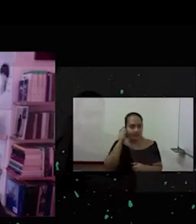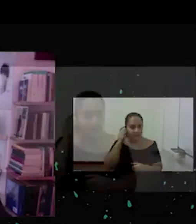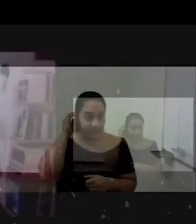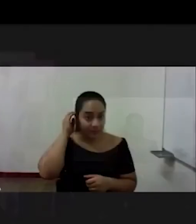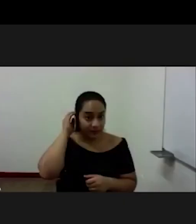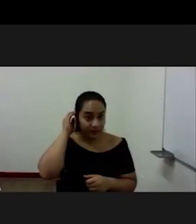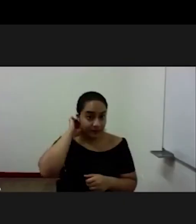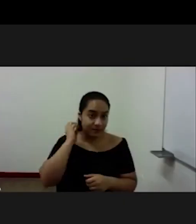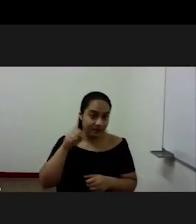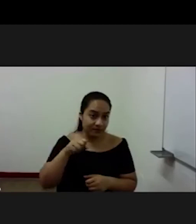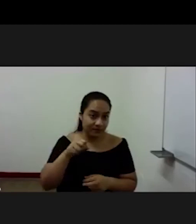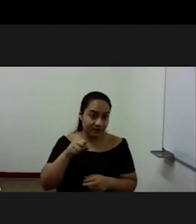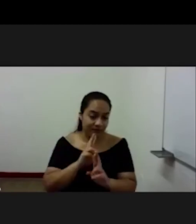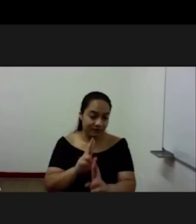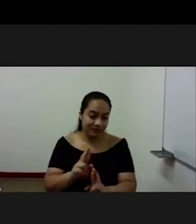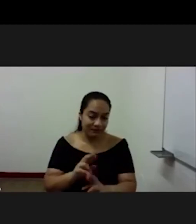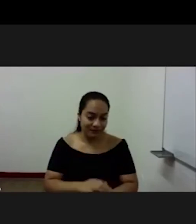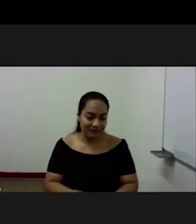Sí.